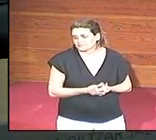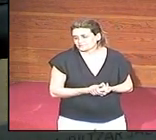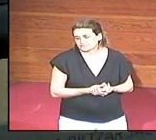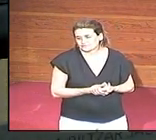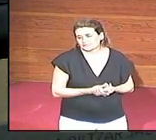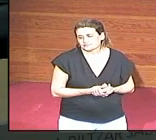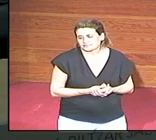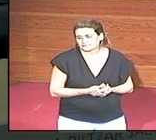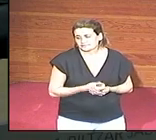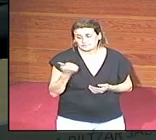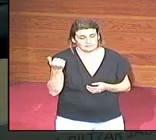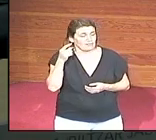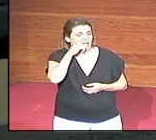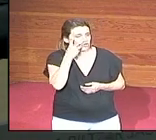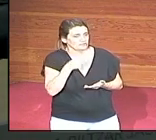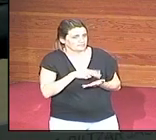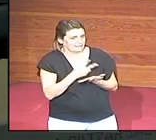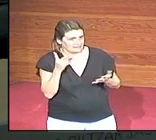Esto es en 2017 también,